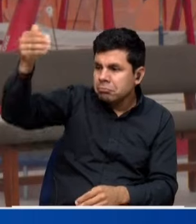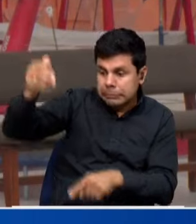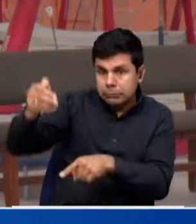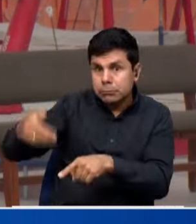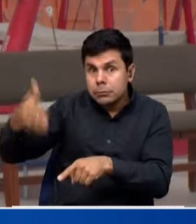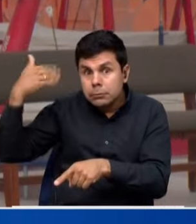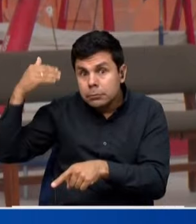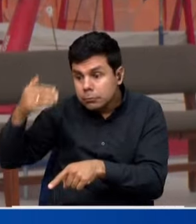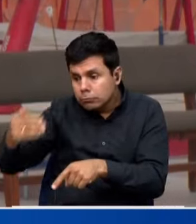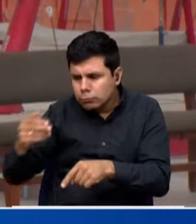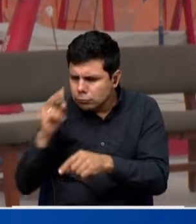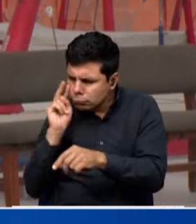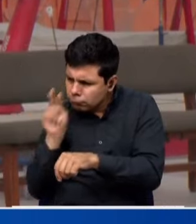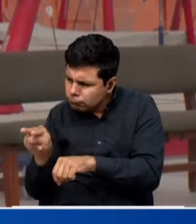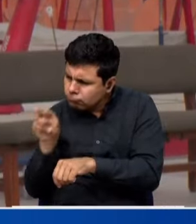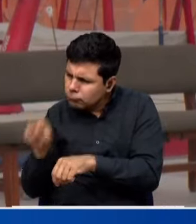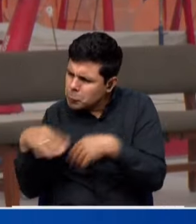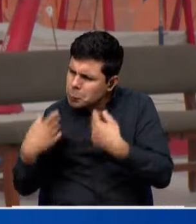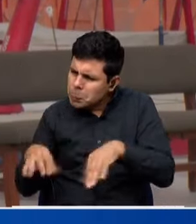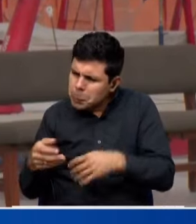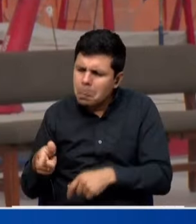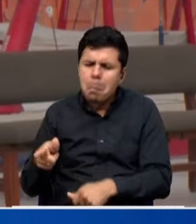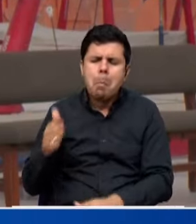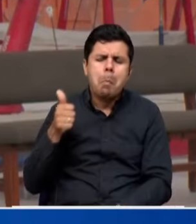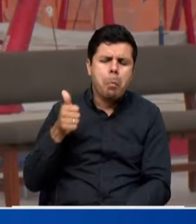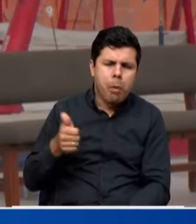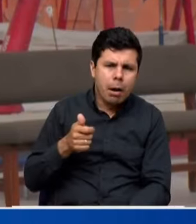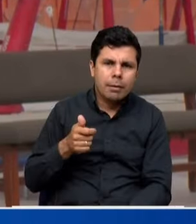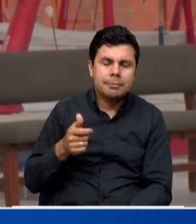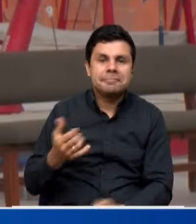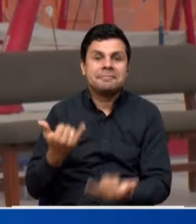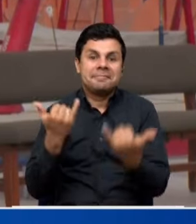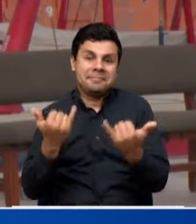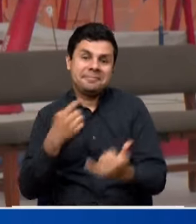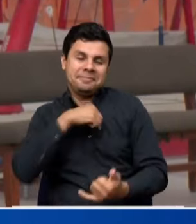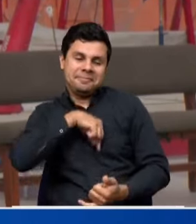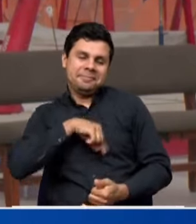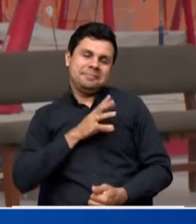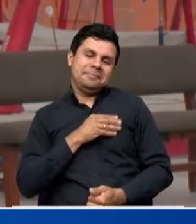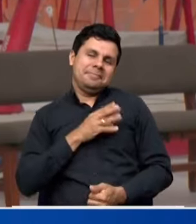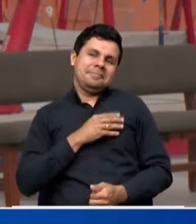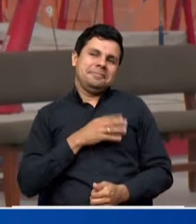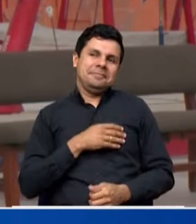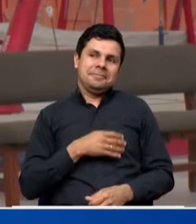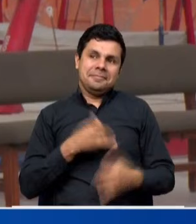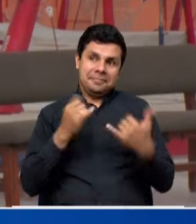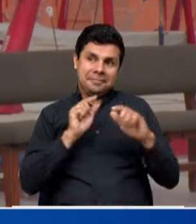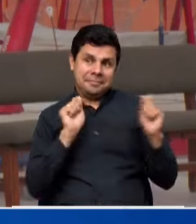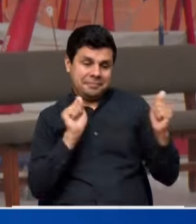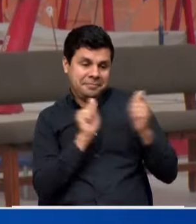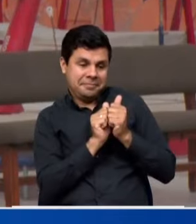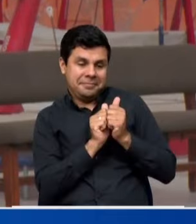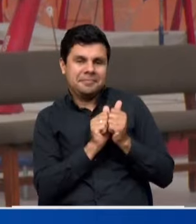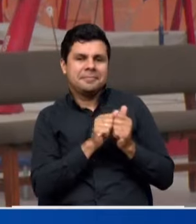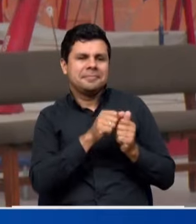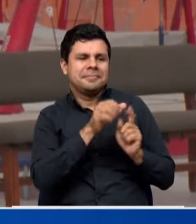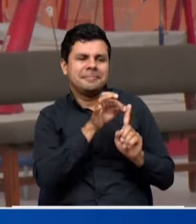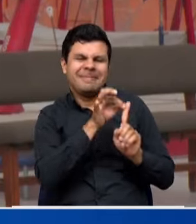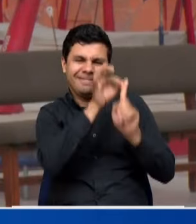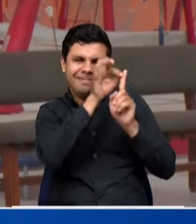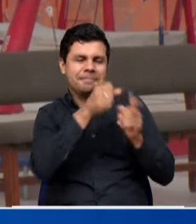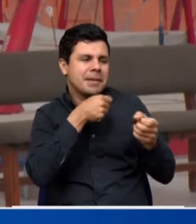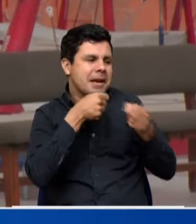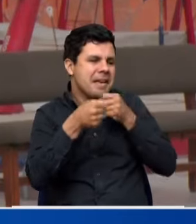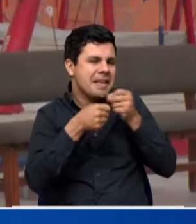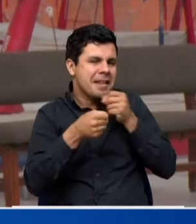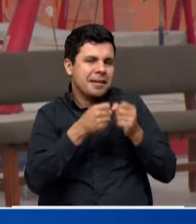hemos seguido, y por eso para nosotros esa medalla sabe un poquito mejor. Pero yo le tengo un invitado muy especial porque ellos son los que acompañan, por supuesto, a